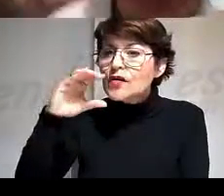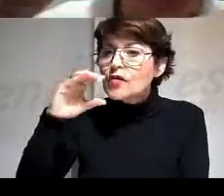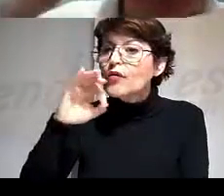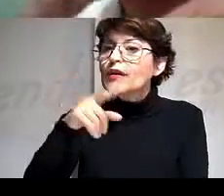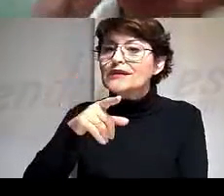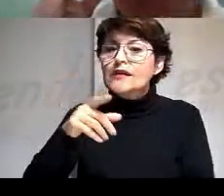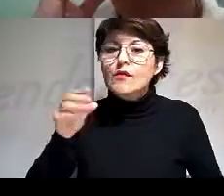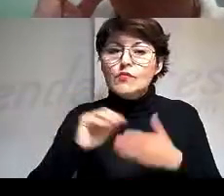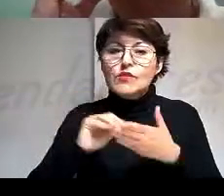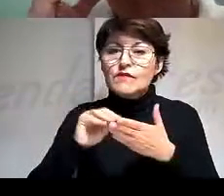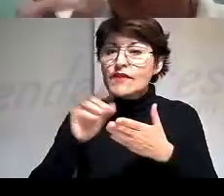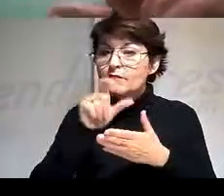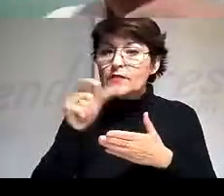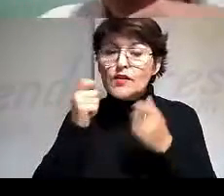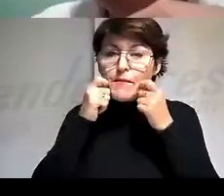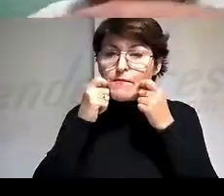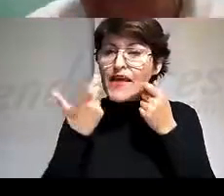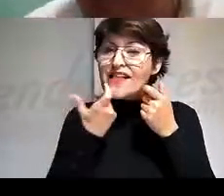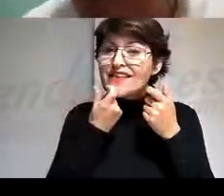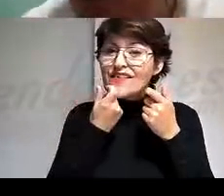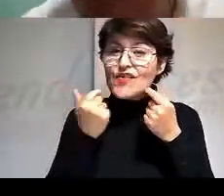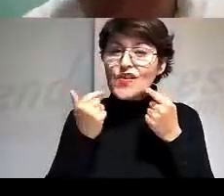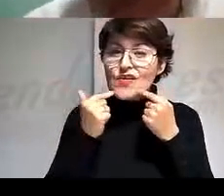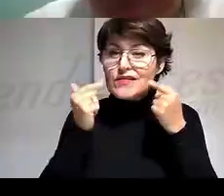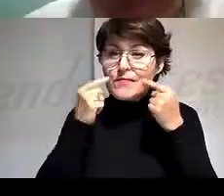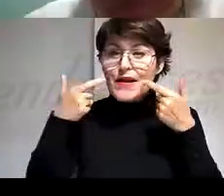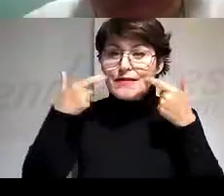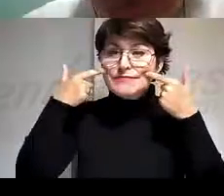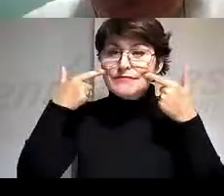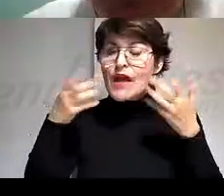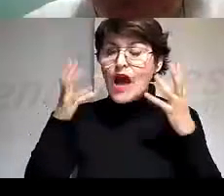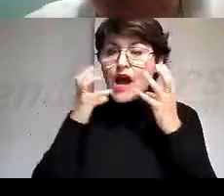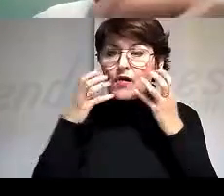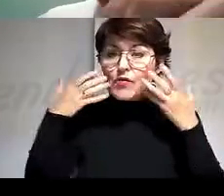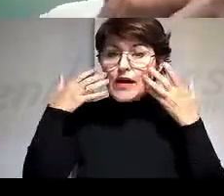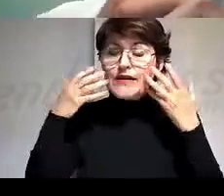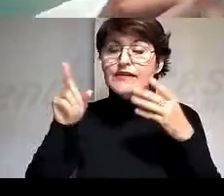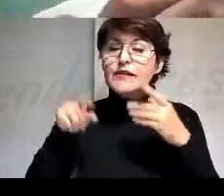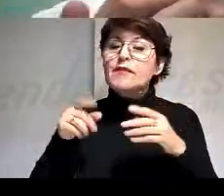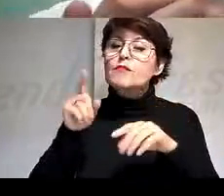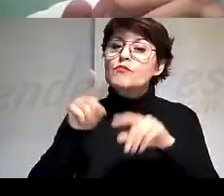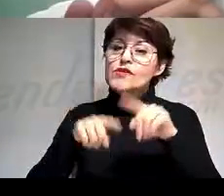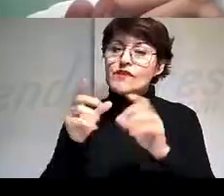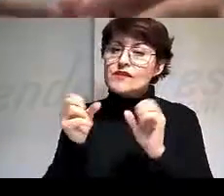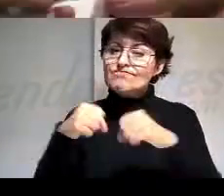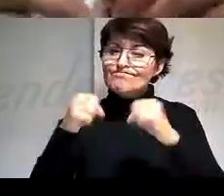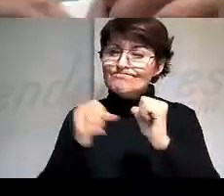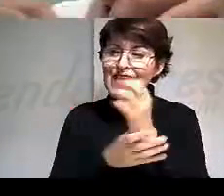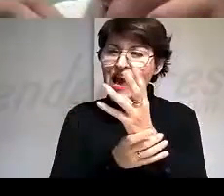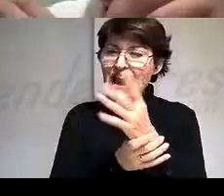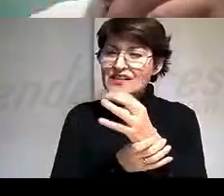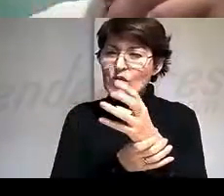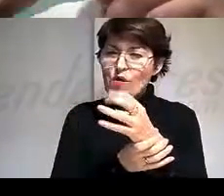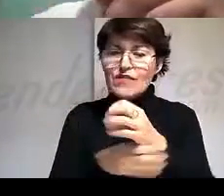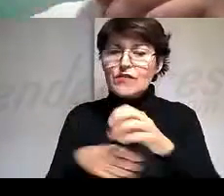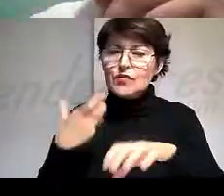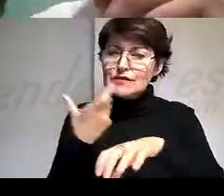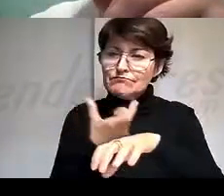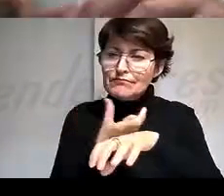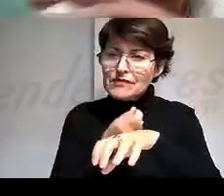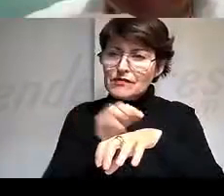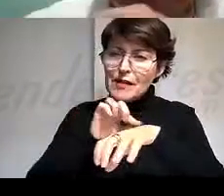gente tanto en la piel como también las articulaciones. Cada vez más los traumatólogos inyectan ácido hialurónico con la intención de regenerar